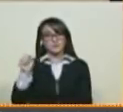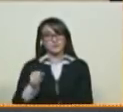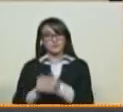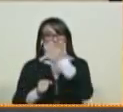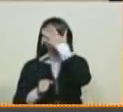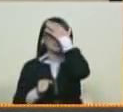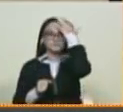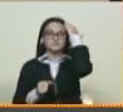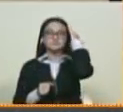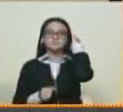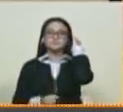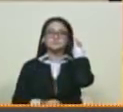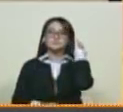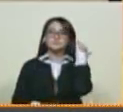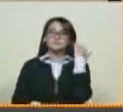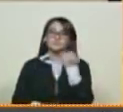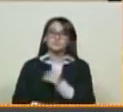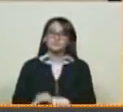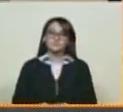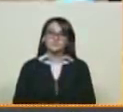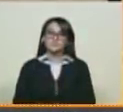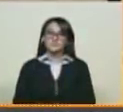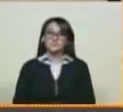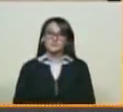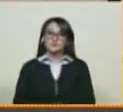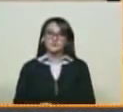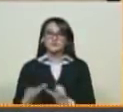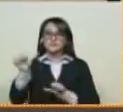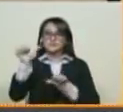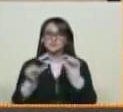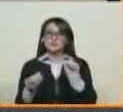de la República, Nicolás Maduro Moros, en la cual estaremos dando más